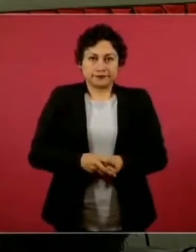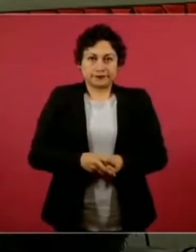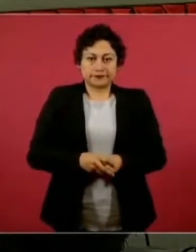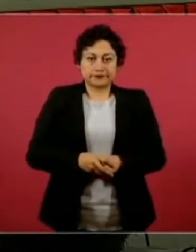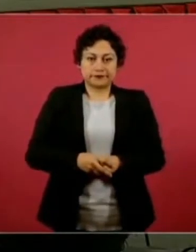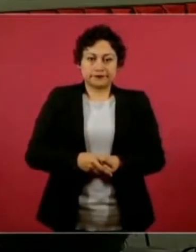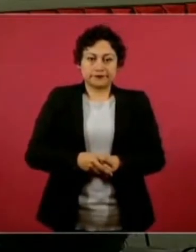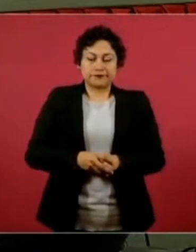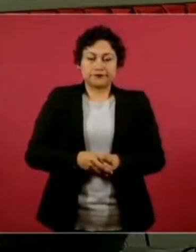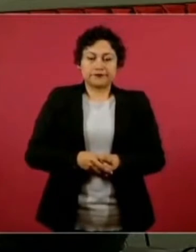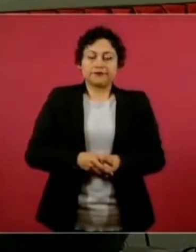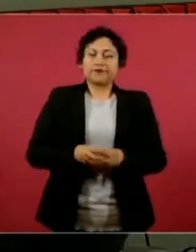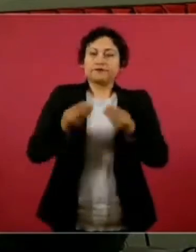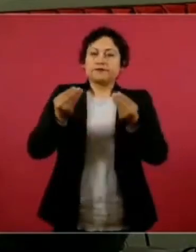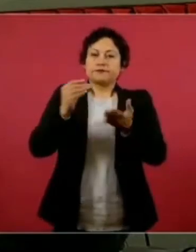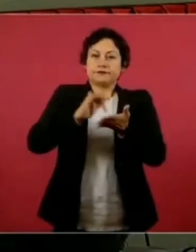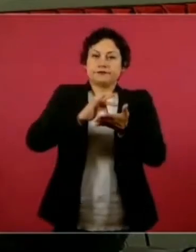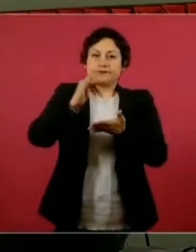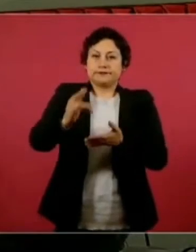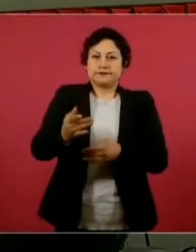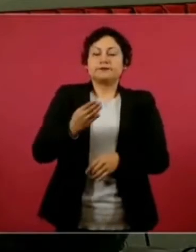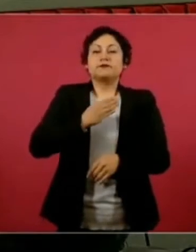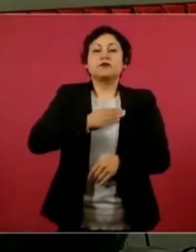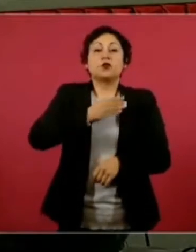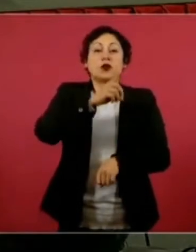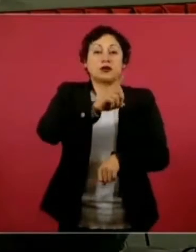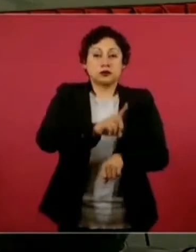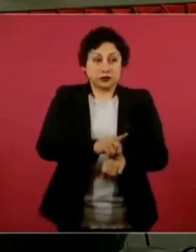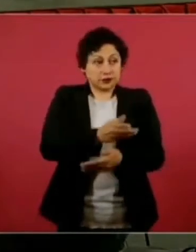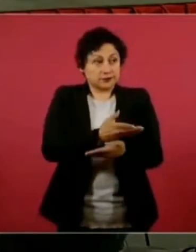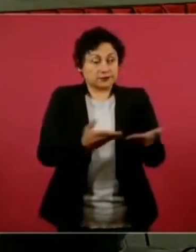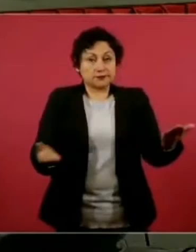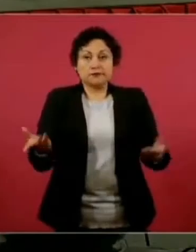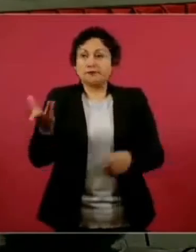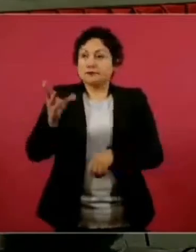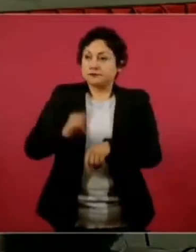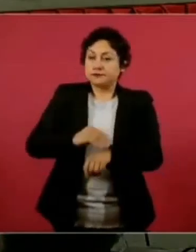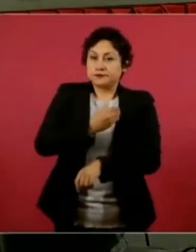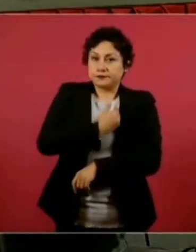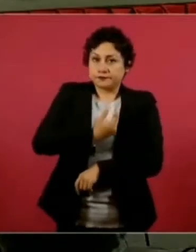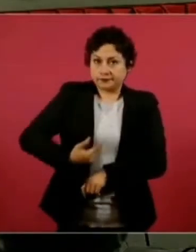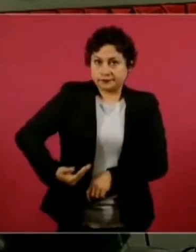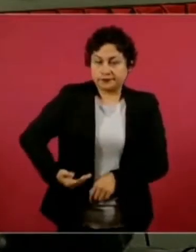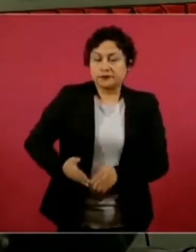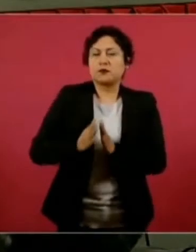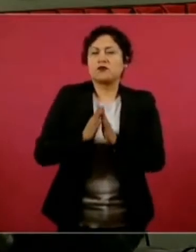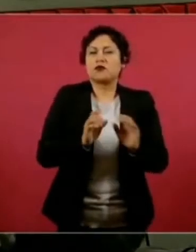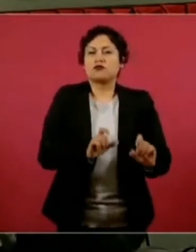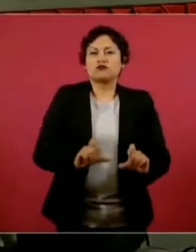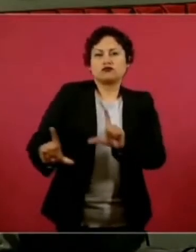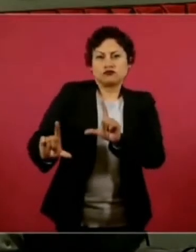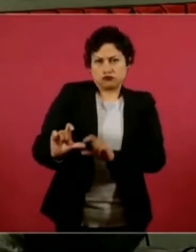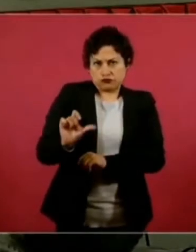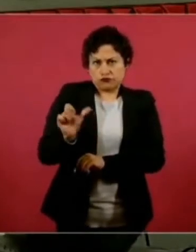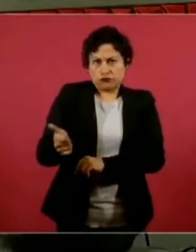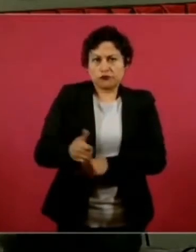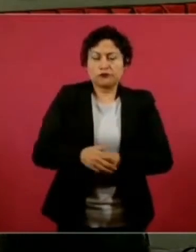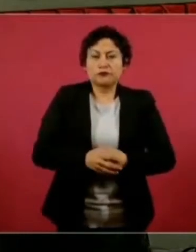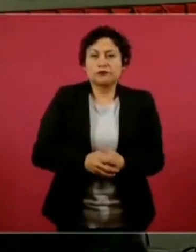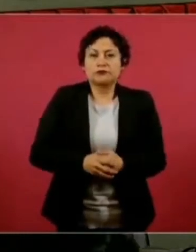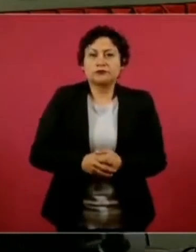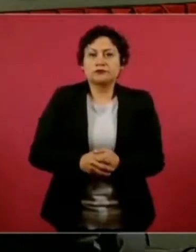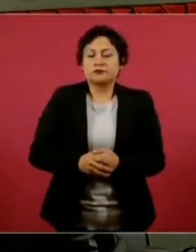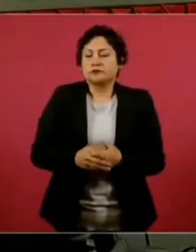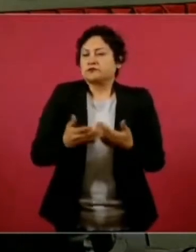Muchas gracias. Muy buenos días, con su permiso, señor presidente. Si me ayudan con la que sigue, muchas gracias. Bueno, a ver, ¿qué ha representado